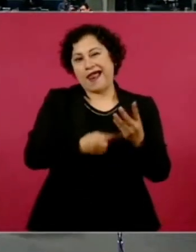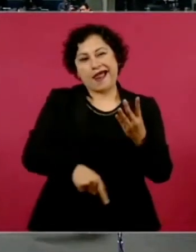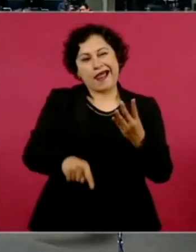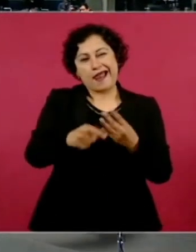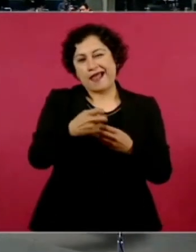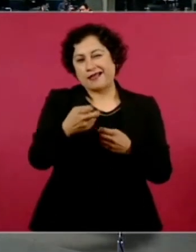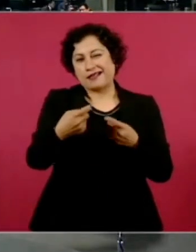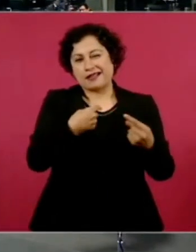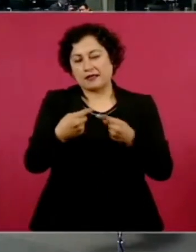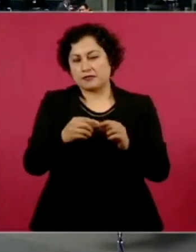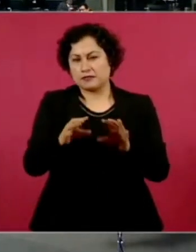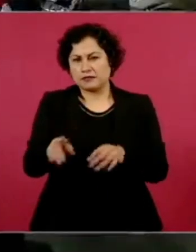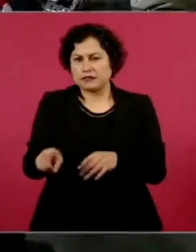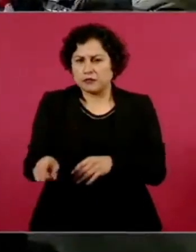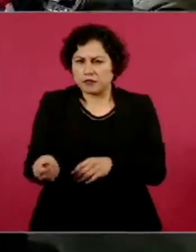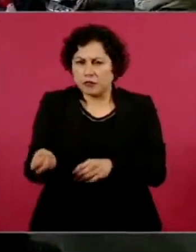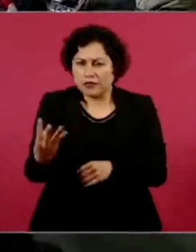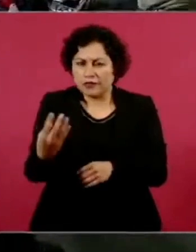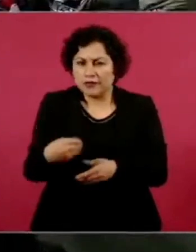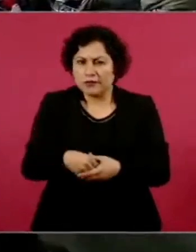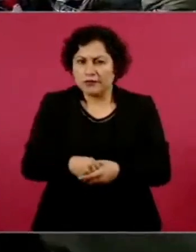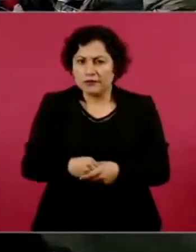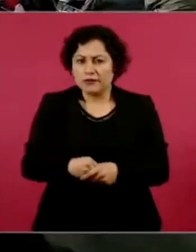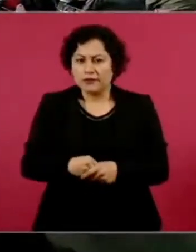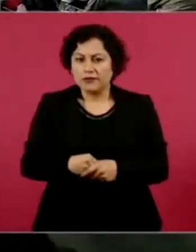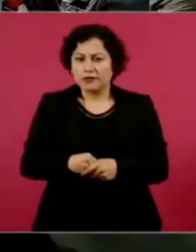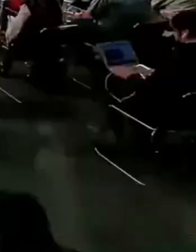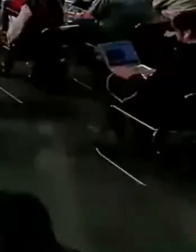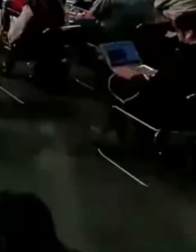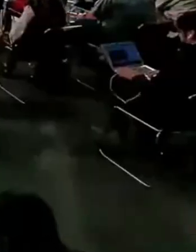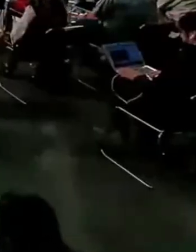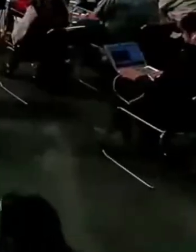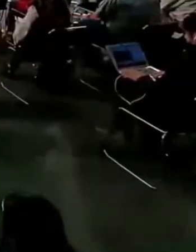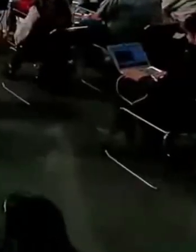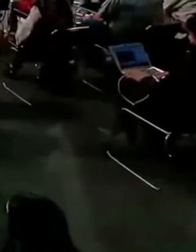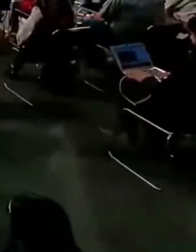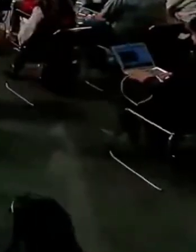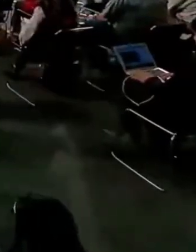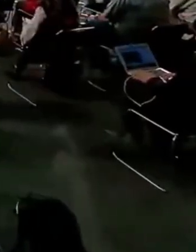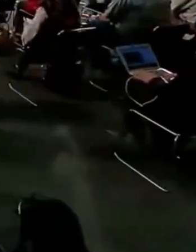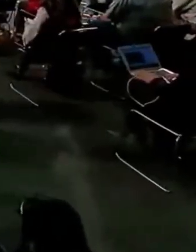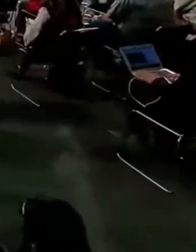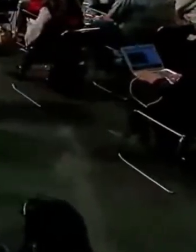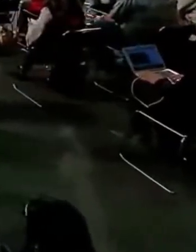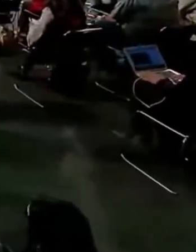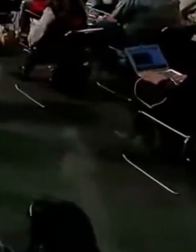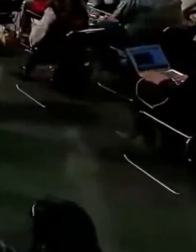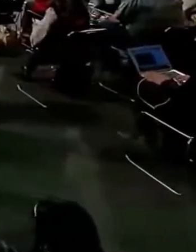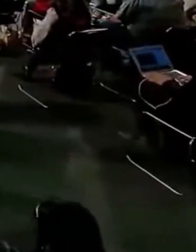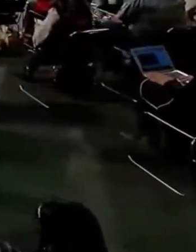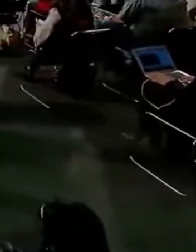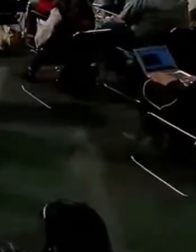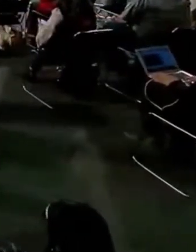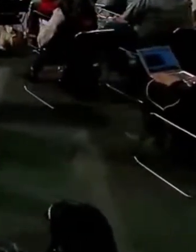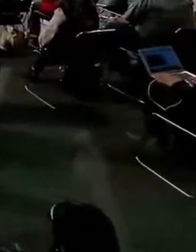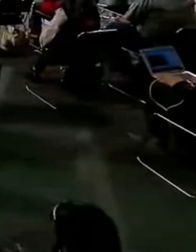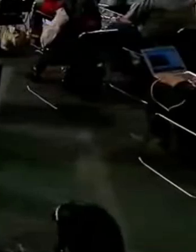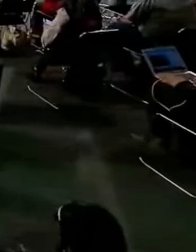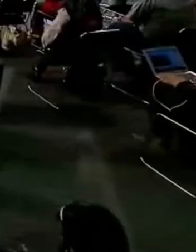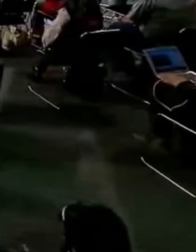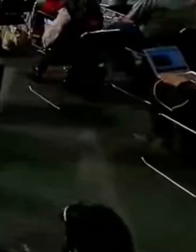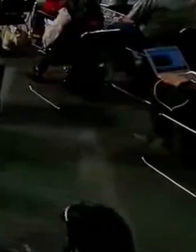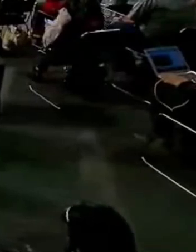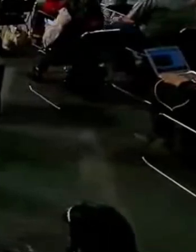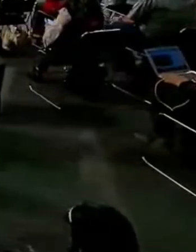¿Cuánto? 25 días de campaña. Sí. Desde que salió ProPublica fue el primero de febrero. Sí. Más los